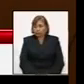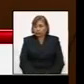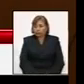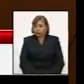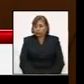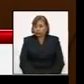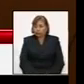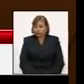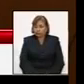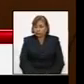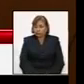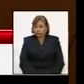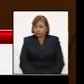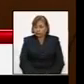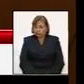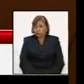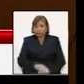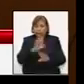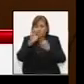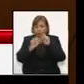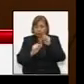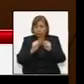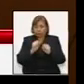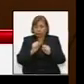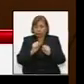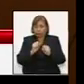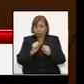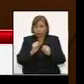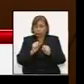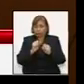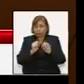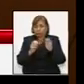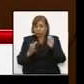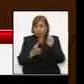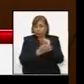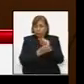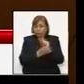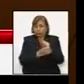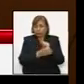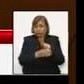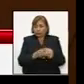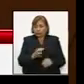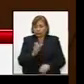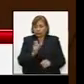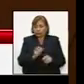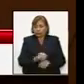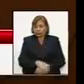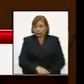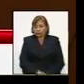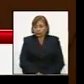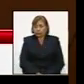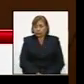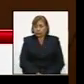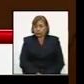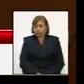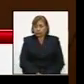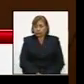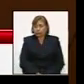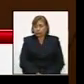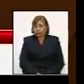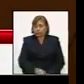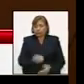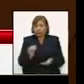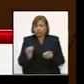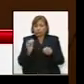El allanamiento. Allanamiento, incautación y detención de las personas. Vamos a ver. Ahí está un oficio.